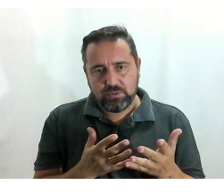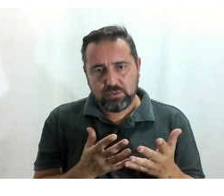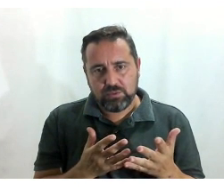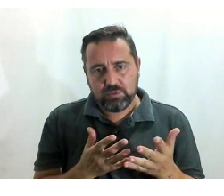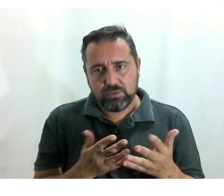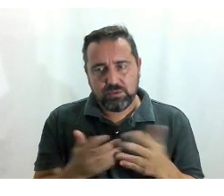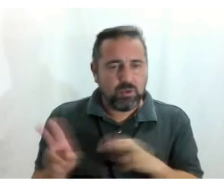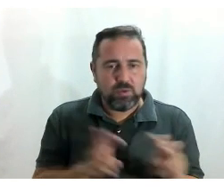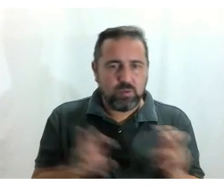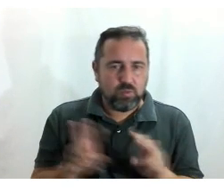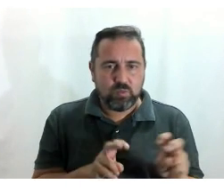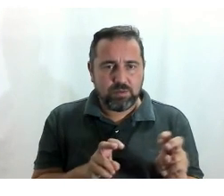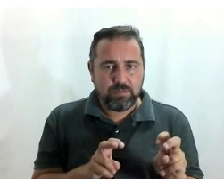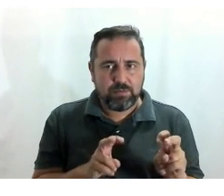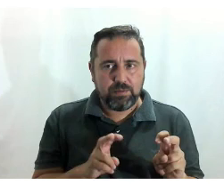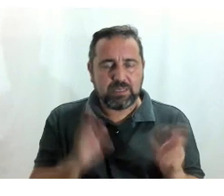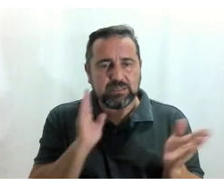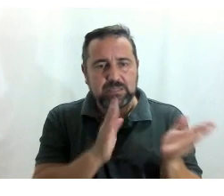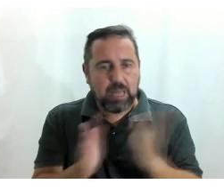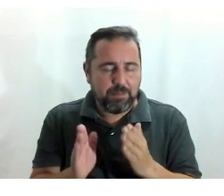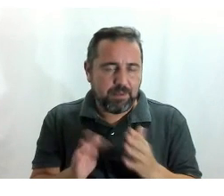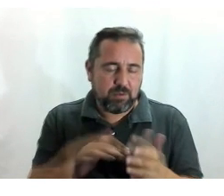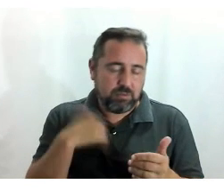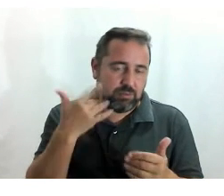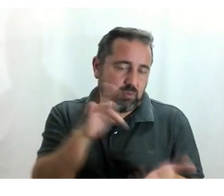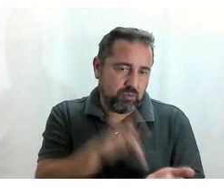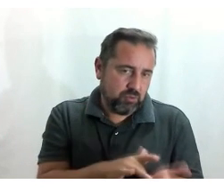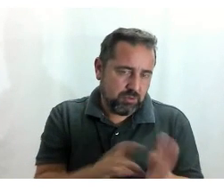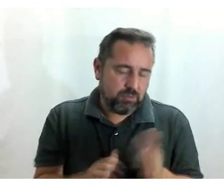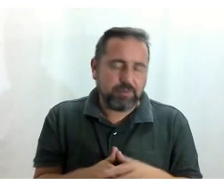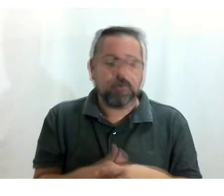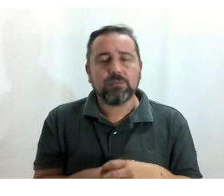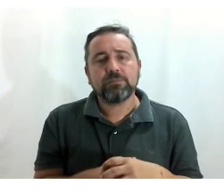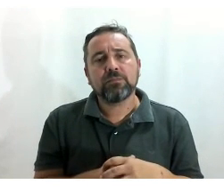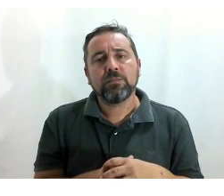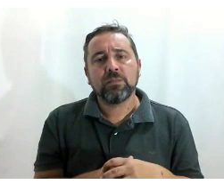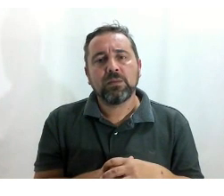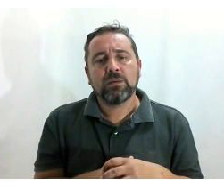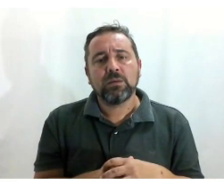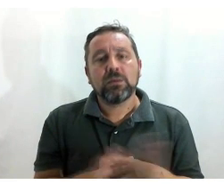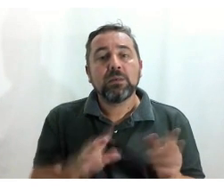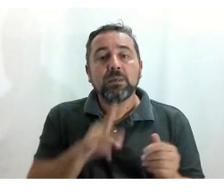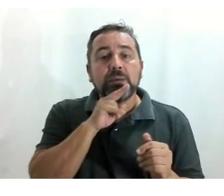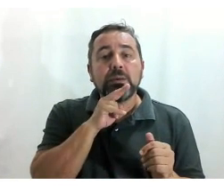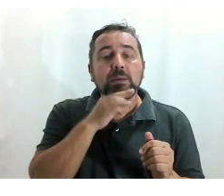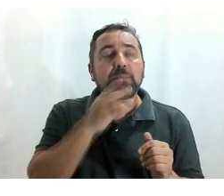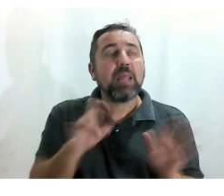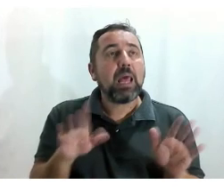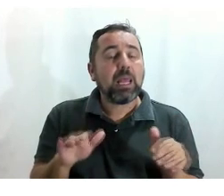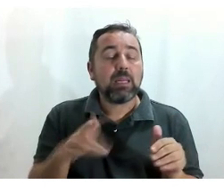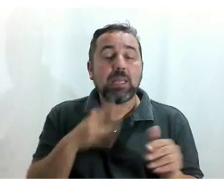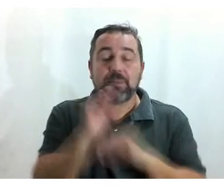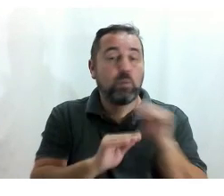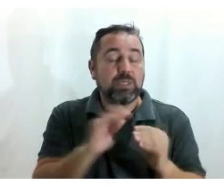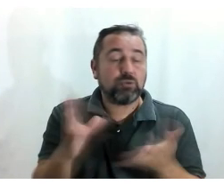estas nuevas terapias cuando llegue el momento. Yo creo que las preguntas, vamos, se han